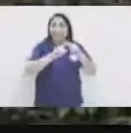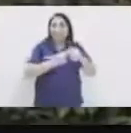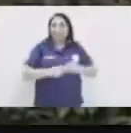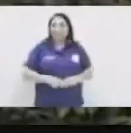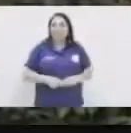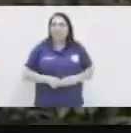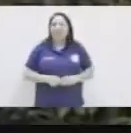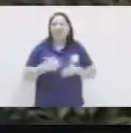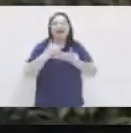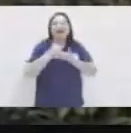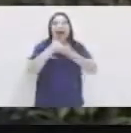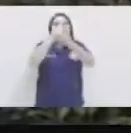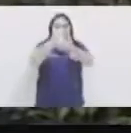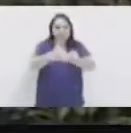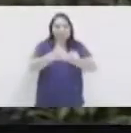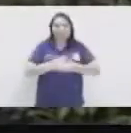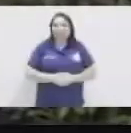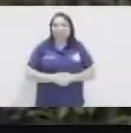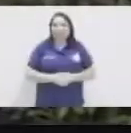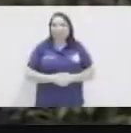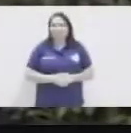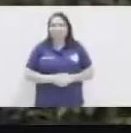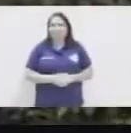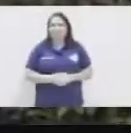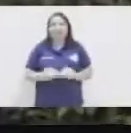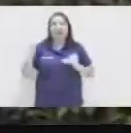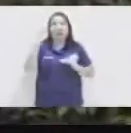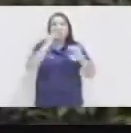Iniciamos con ayudar,